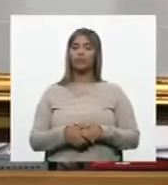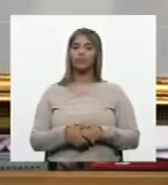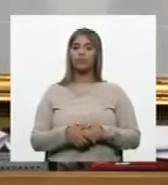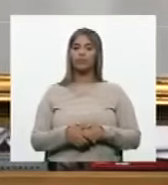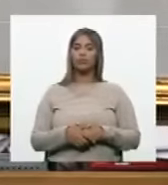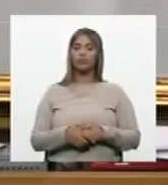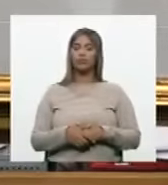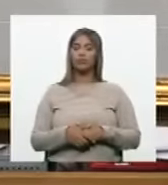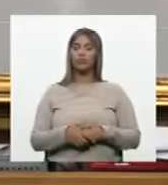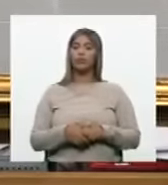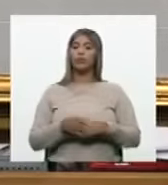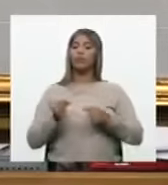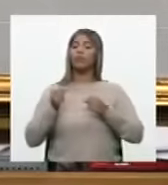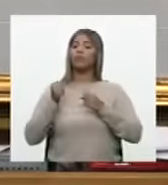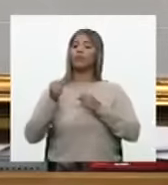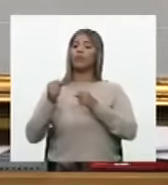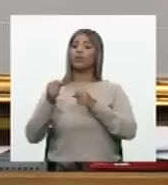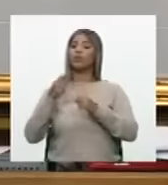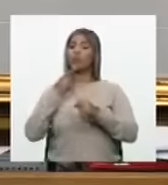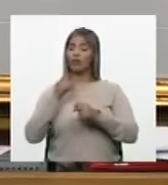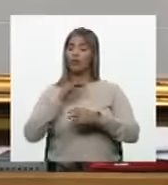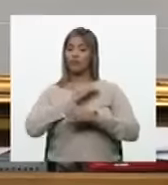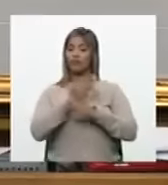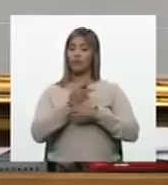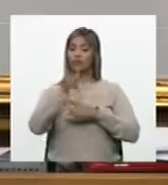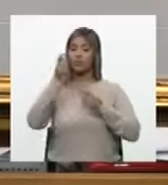Que viva el golpe de timón de Chávez.